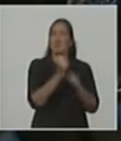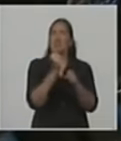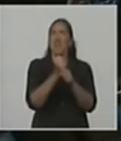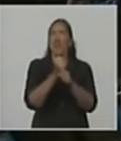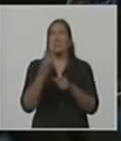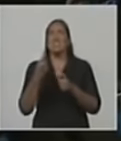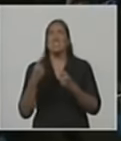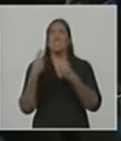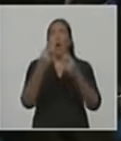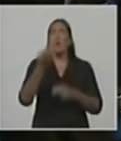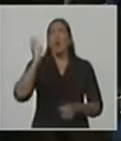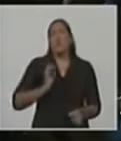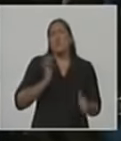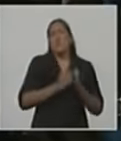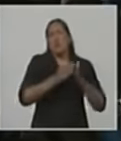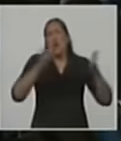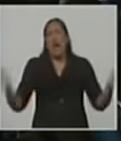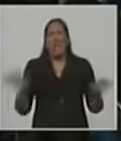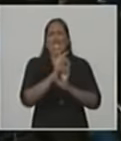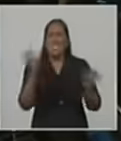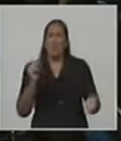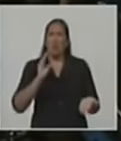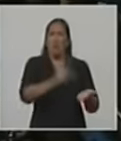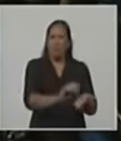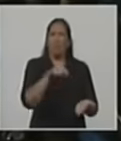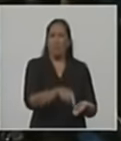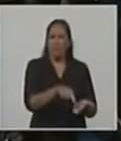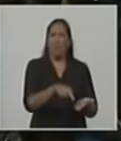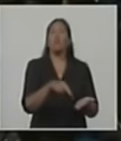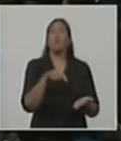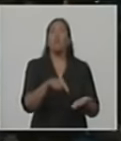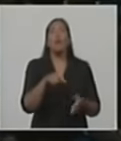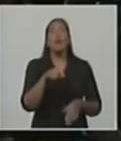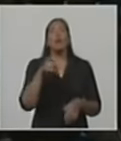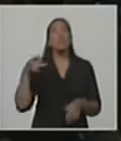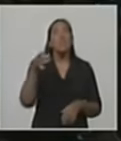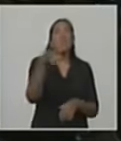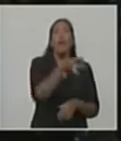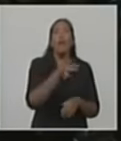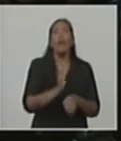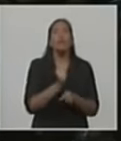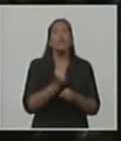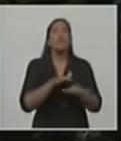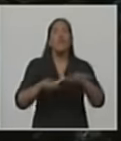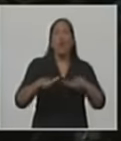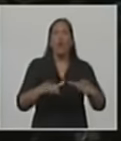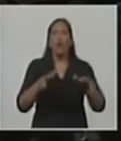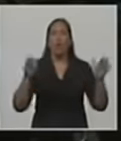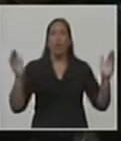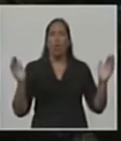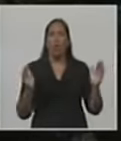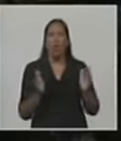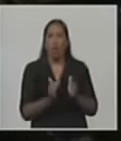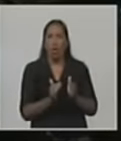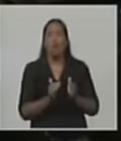abandono y falta de inversión, el sector ferroviario fue perdiendo competitividad. Y todo esto fue en contra